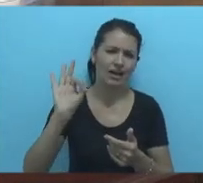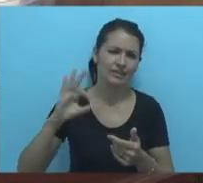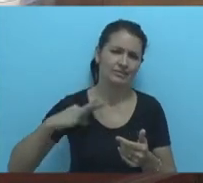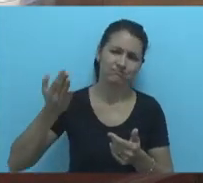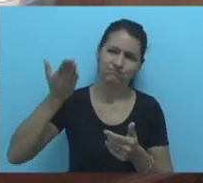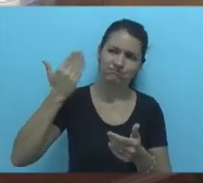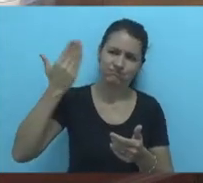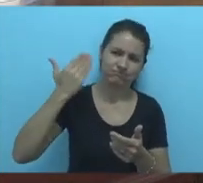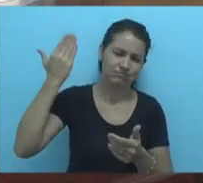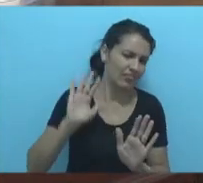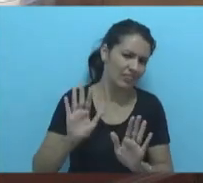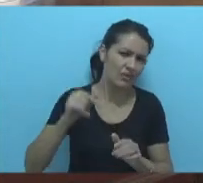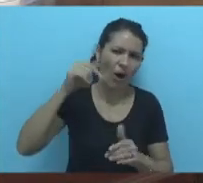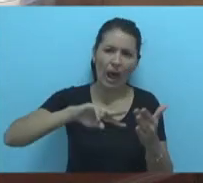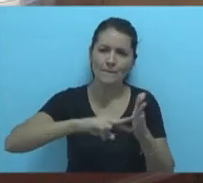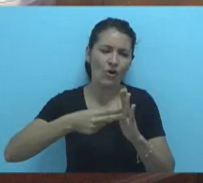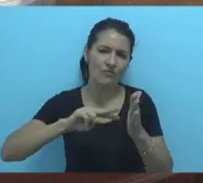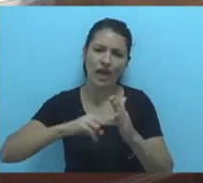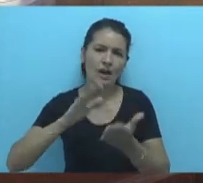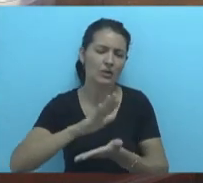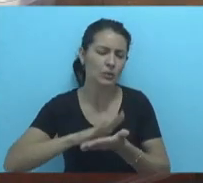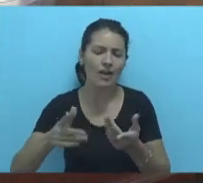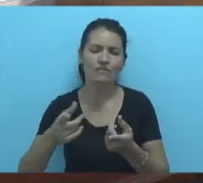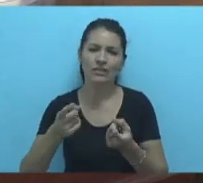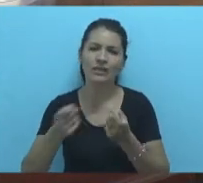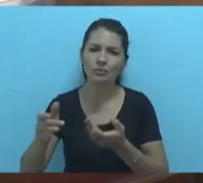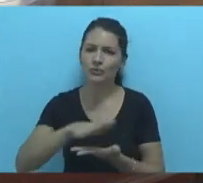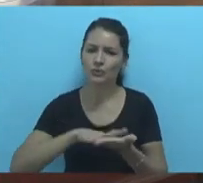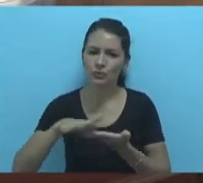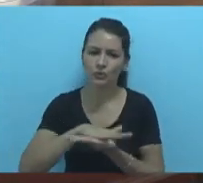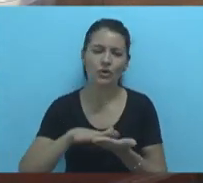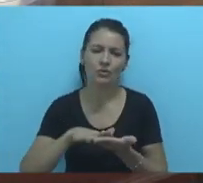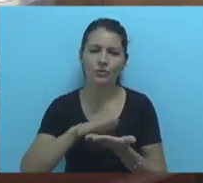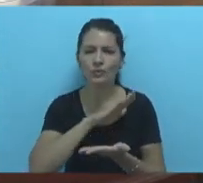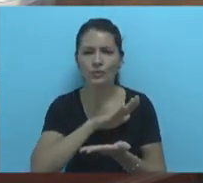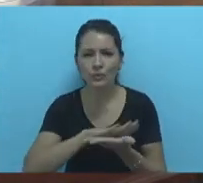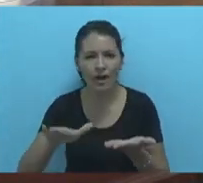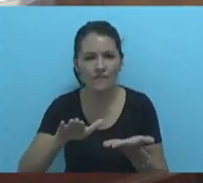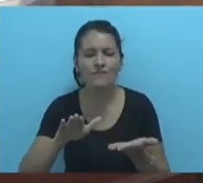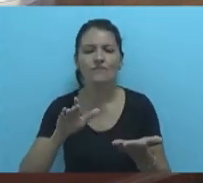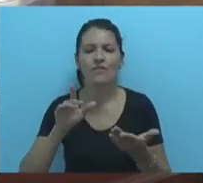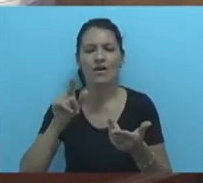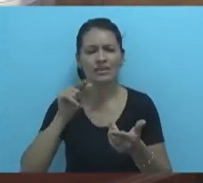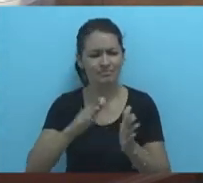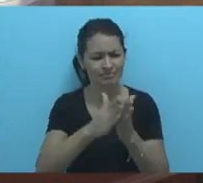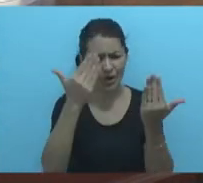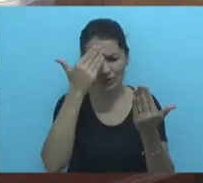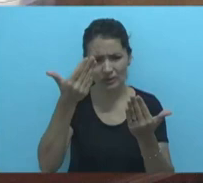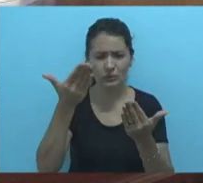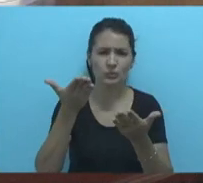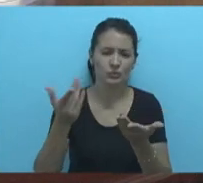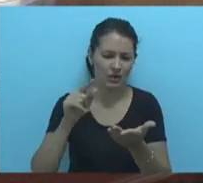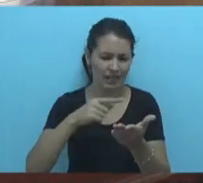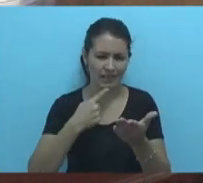a los problemas que los santafesinos y las santafesinas tenemos en este tiempo. Esa misma Constitución en la que en reiteradas